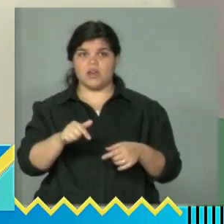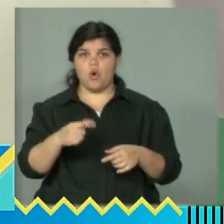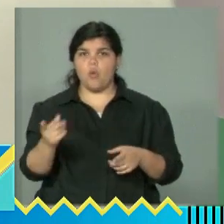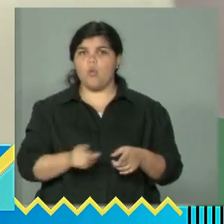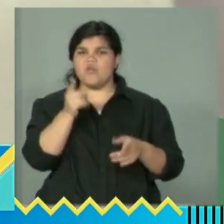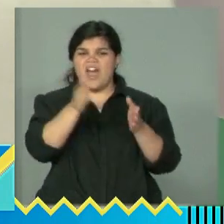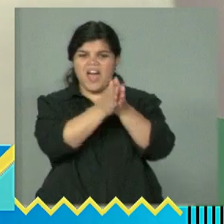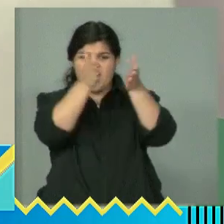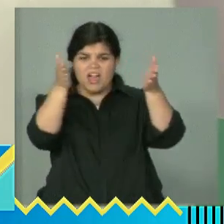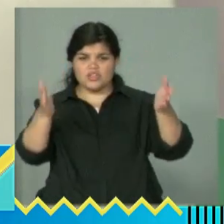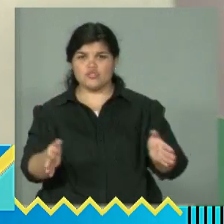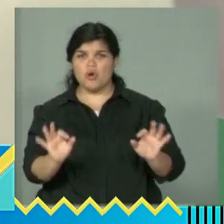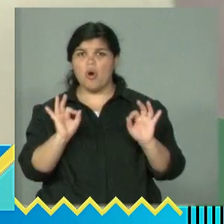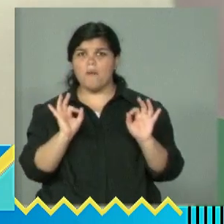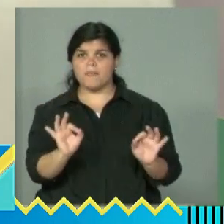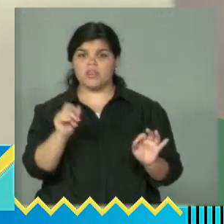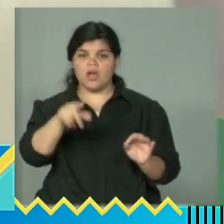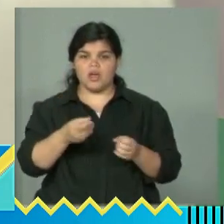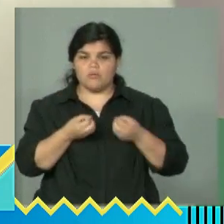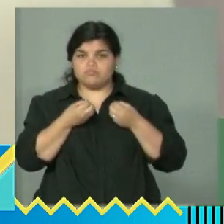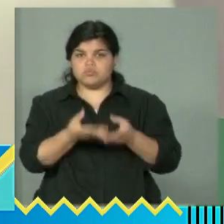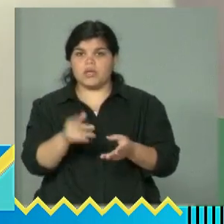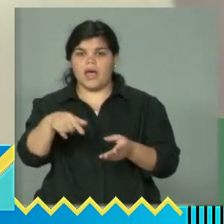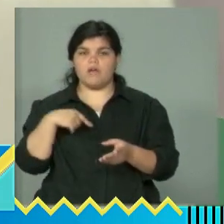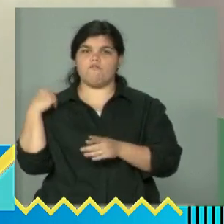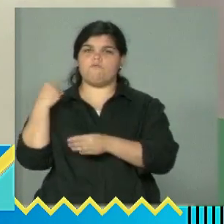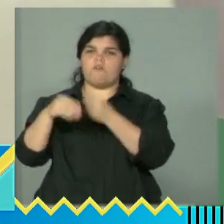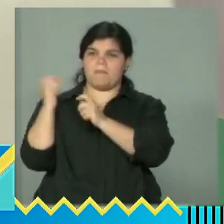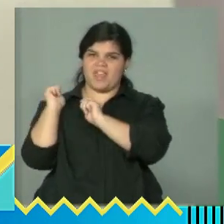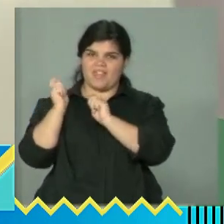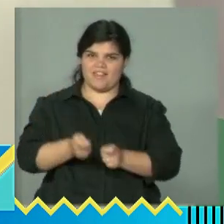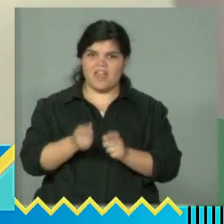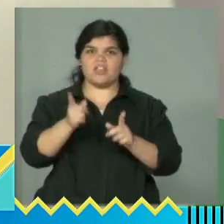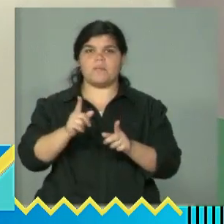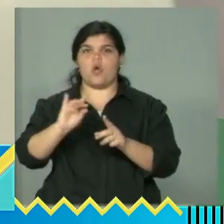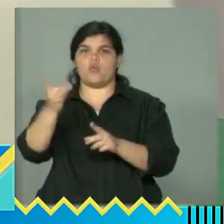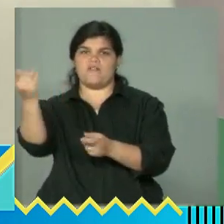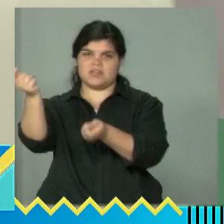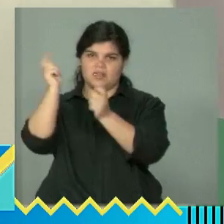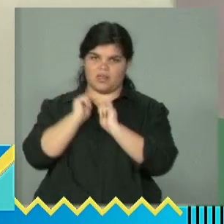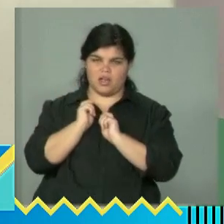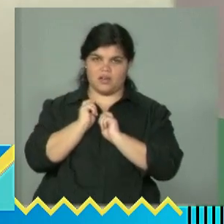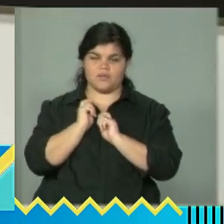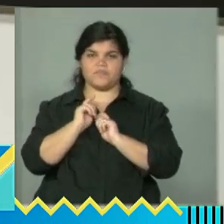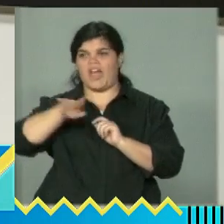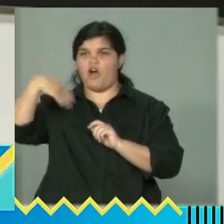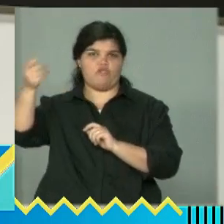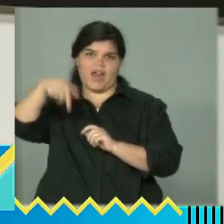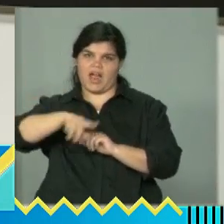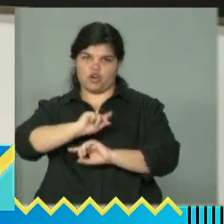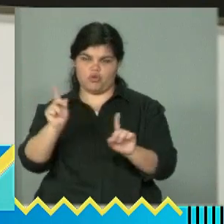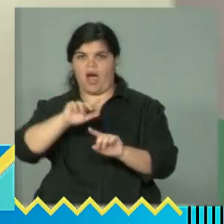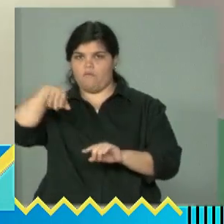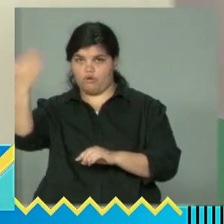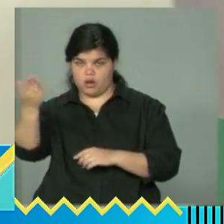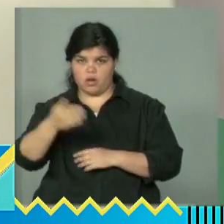año. Y yo creo que me aportó la familia, me aportó la parte universitaria que hice afuera y eso